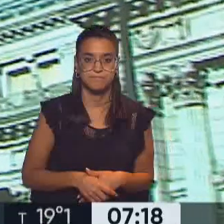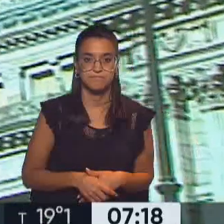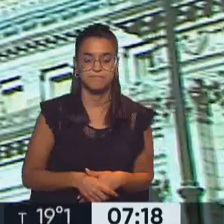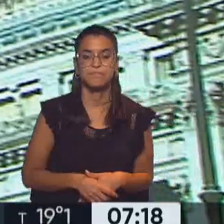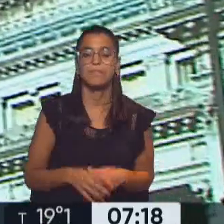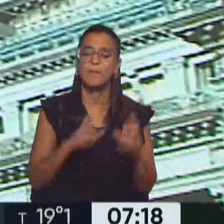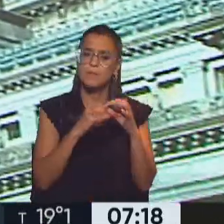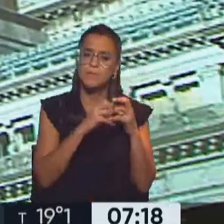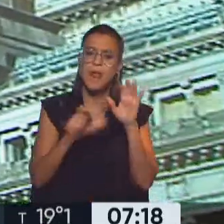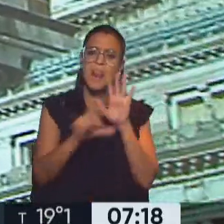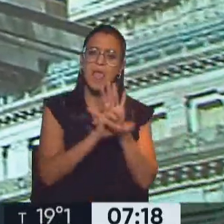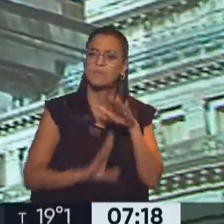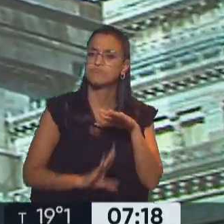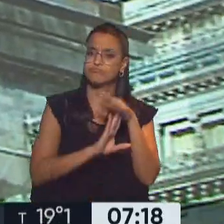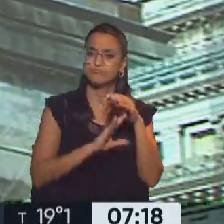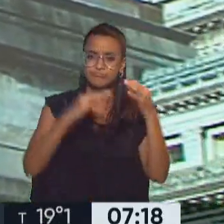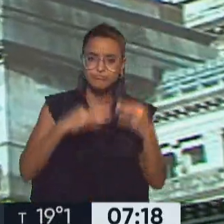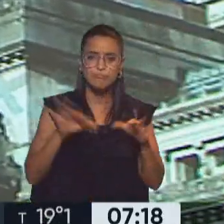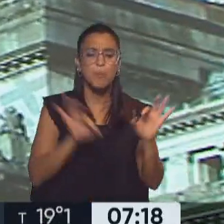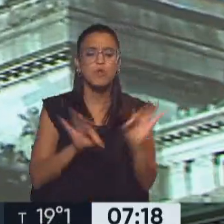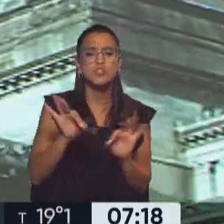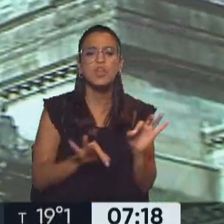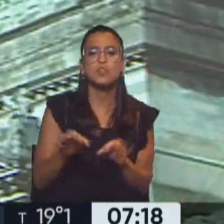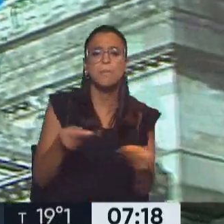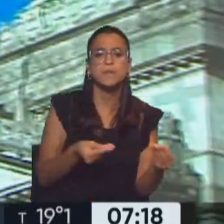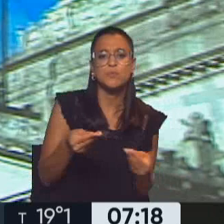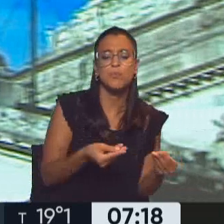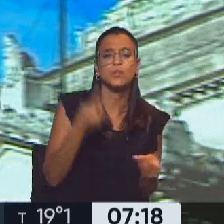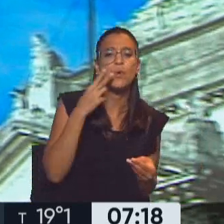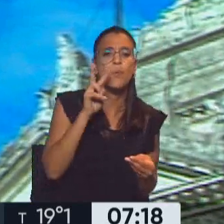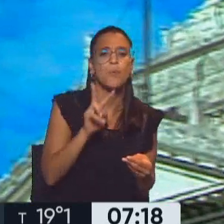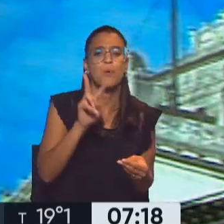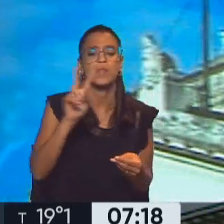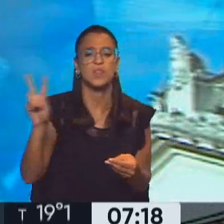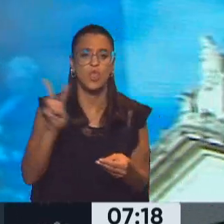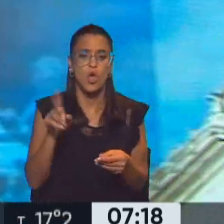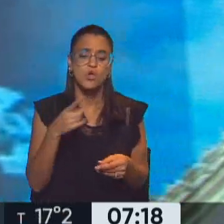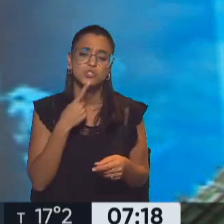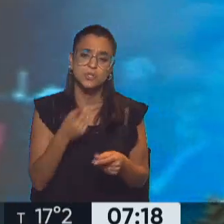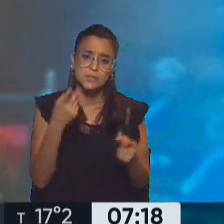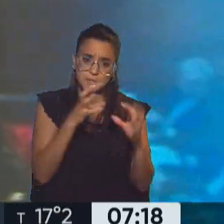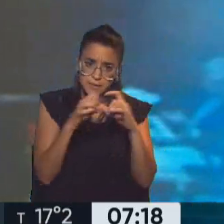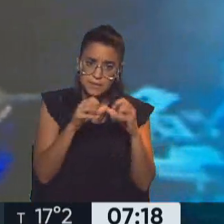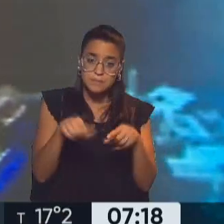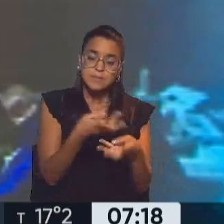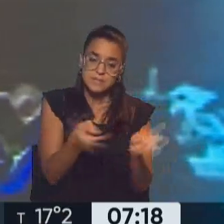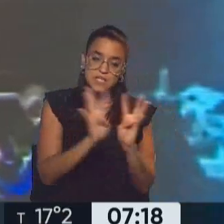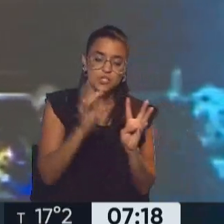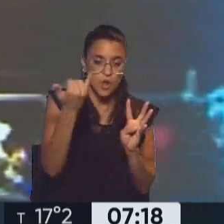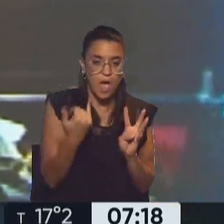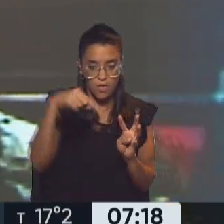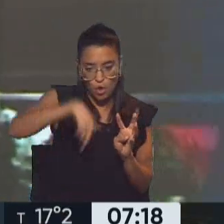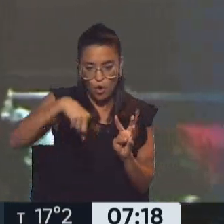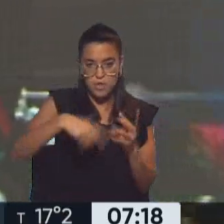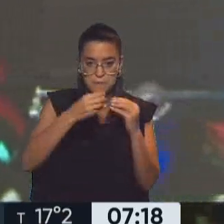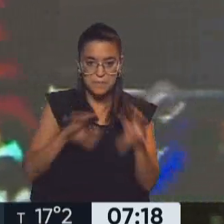El debate de la ley de leyes, así se conoce el proyecto de presupuesto el 2022 que comenzará a debatirse porque hay sesión finalmente durante la